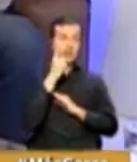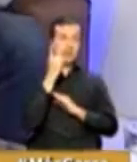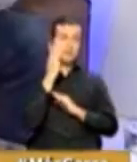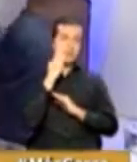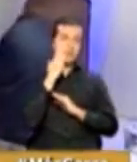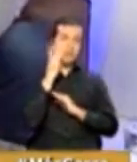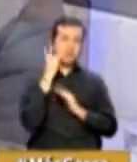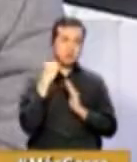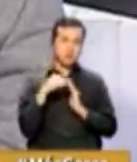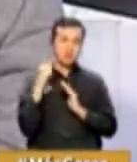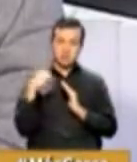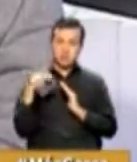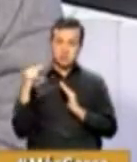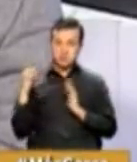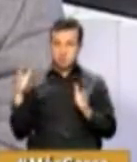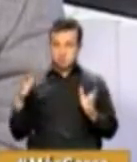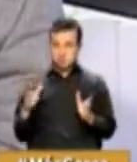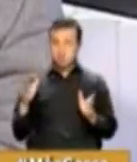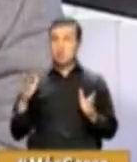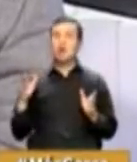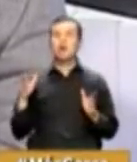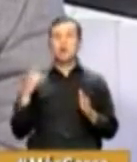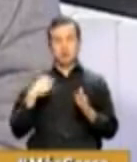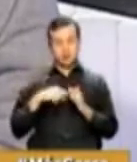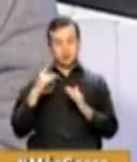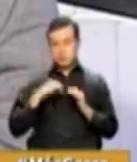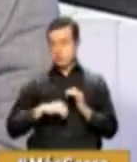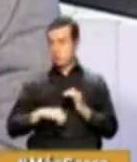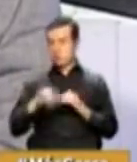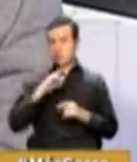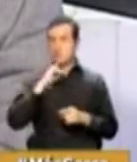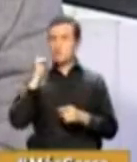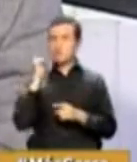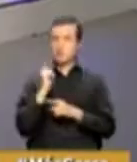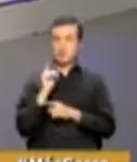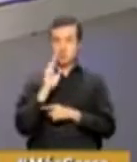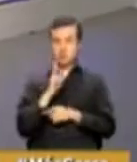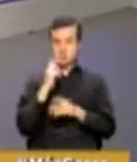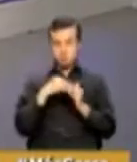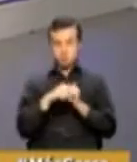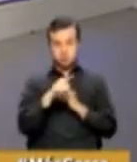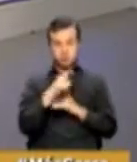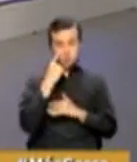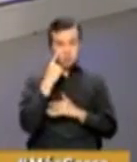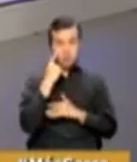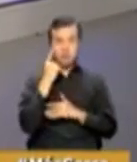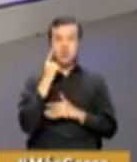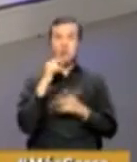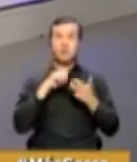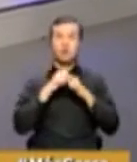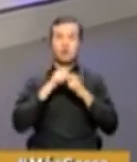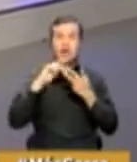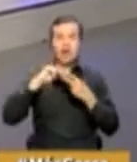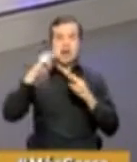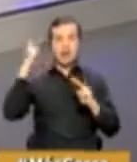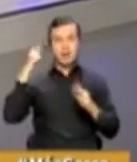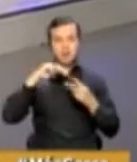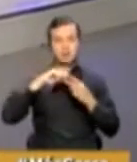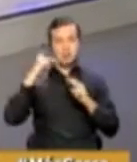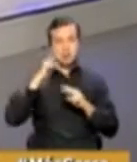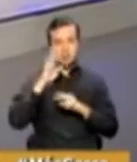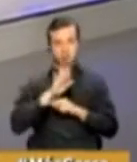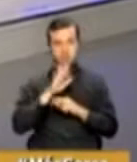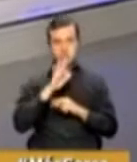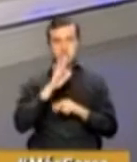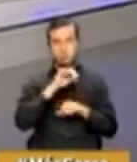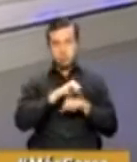puede... Puede tener, o sea, tiene carácter hereditario, pero lo más probable es que lo de ella haya sido por una anomalía genética. Okay. Una cosa es que sea genética, otra